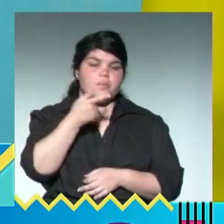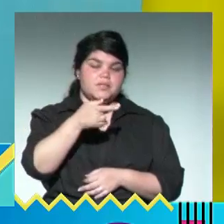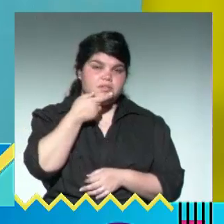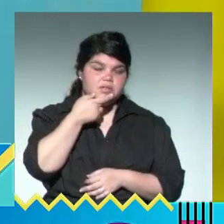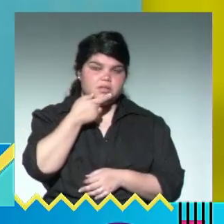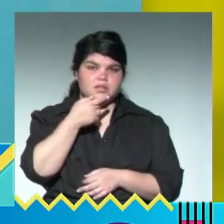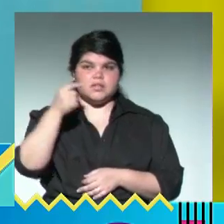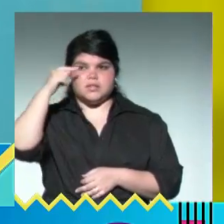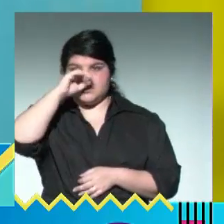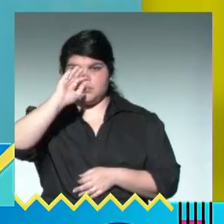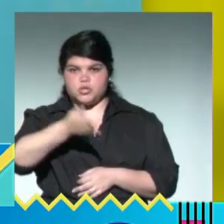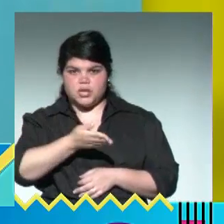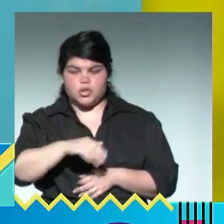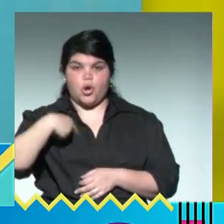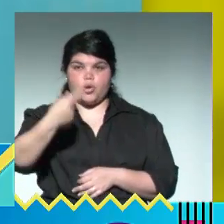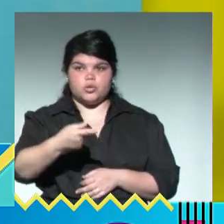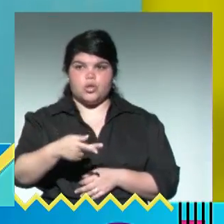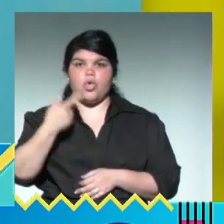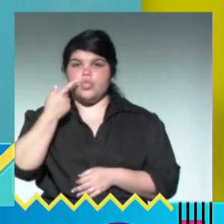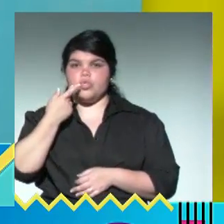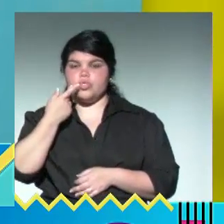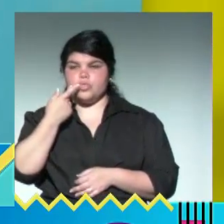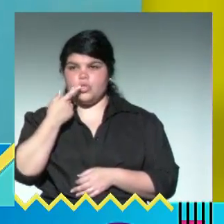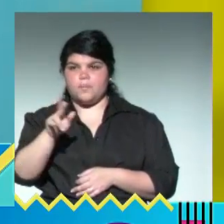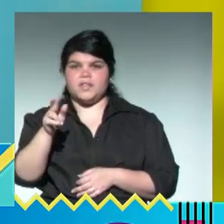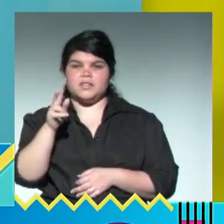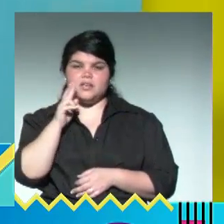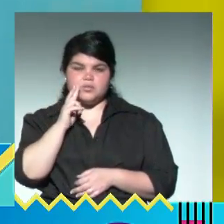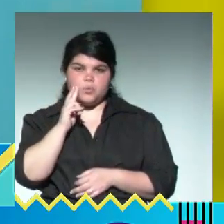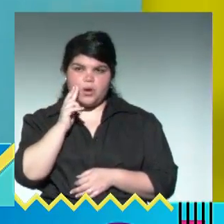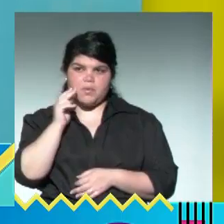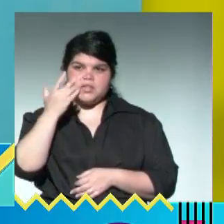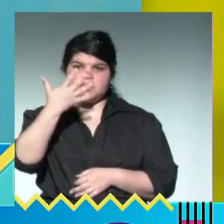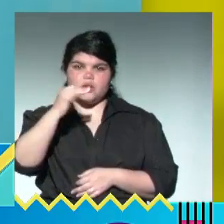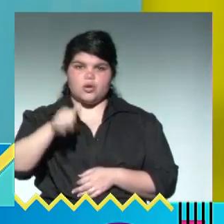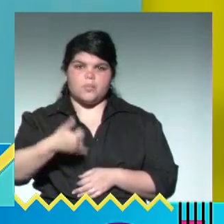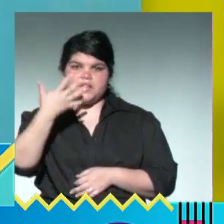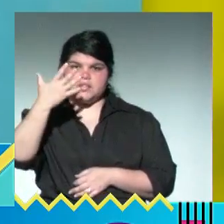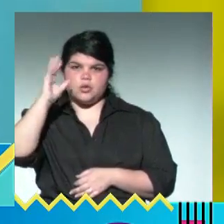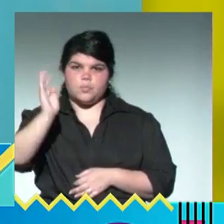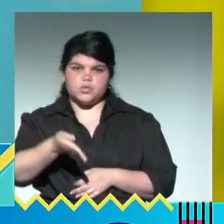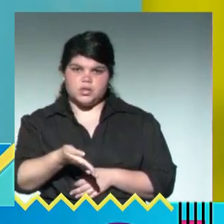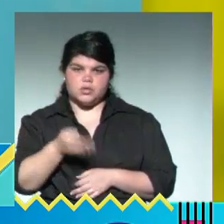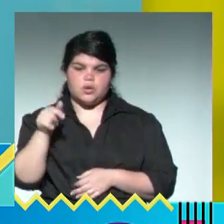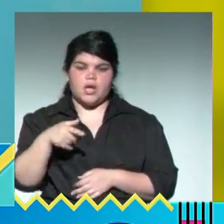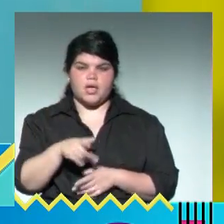próximo 7%, y en este 2019, en este presupuesto, se prevé de 5,5% en ese comparativo. Y le